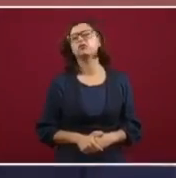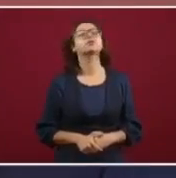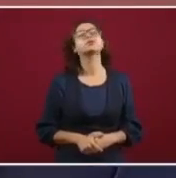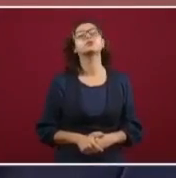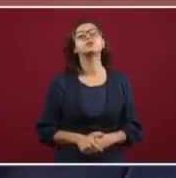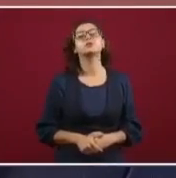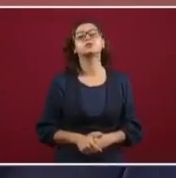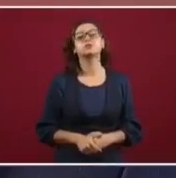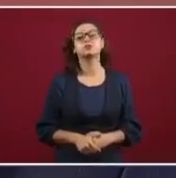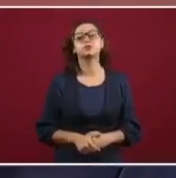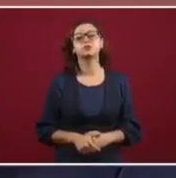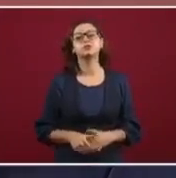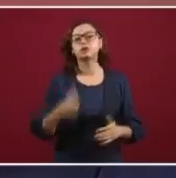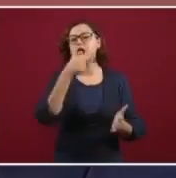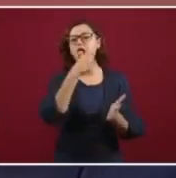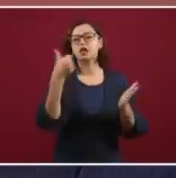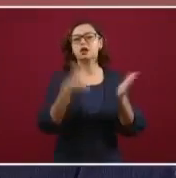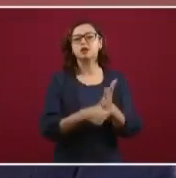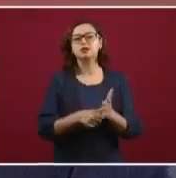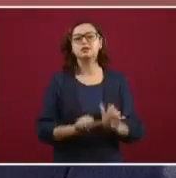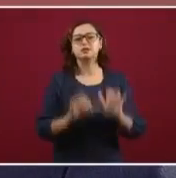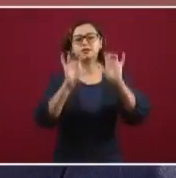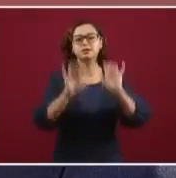artículo, una carta